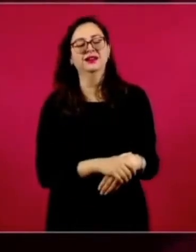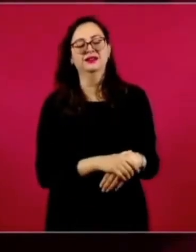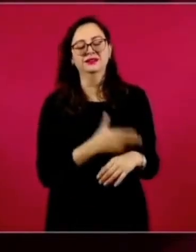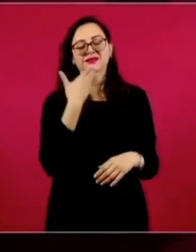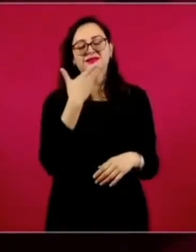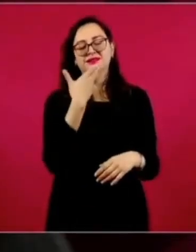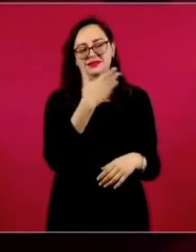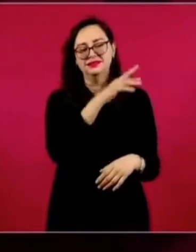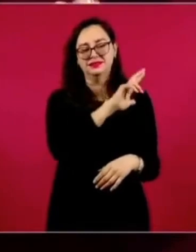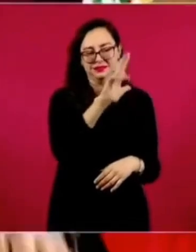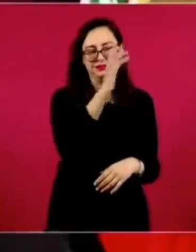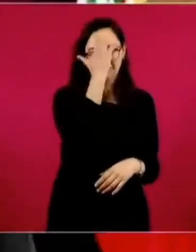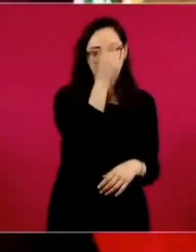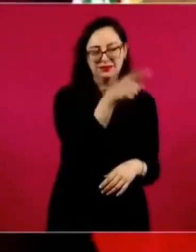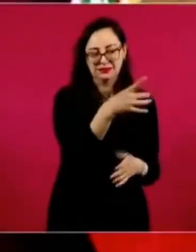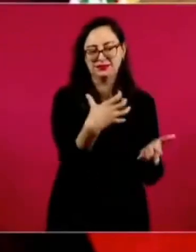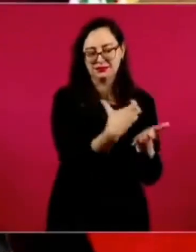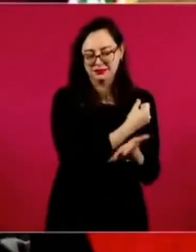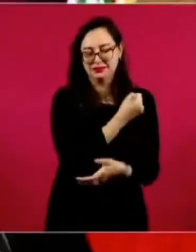porque tú